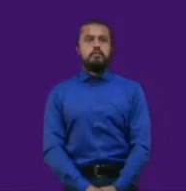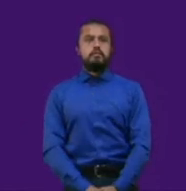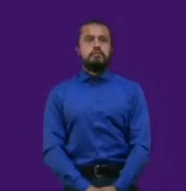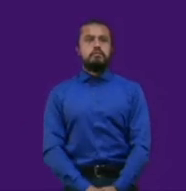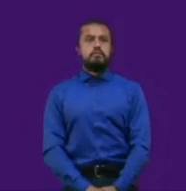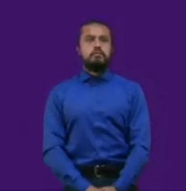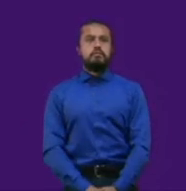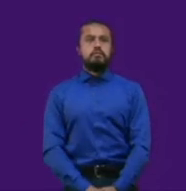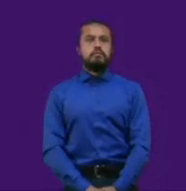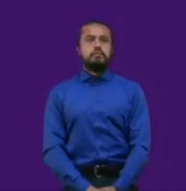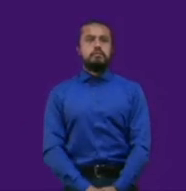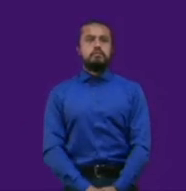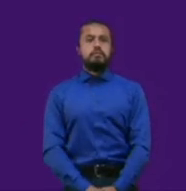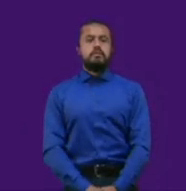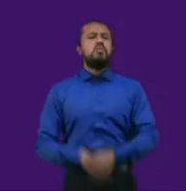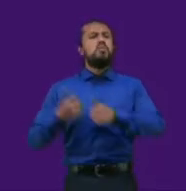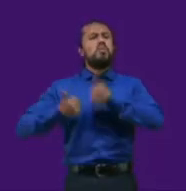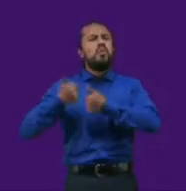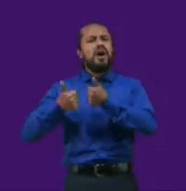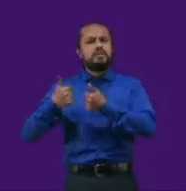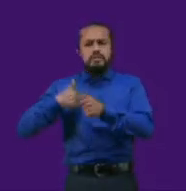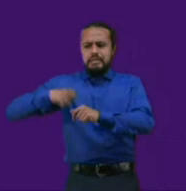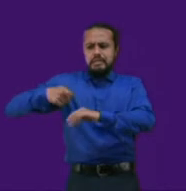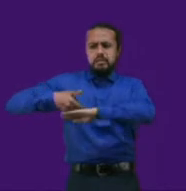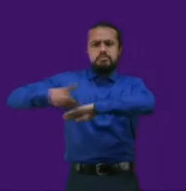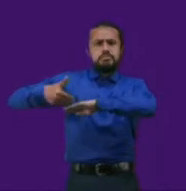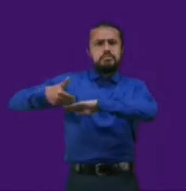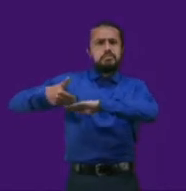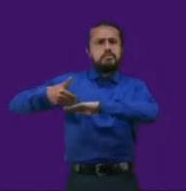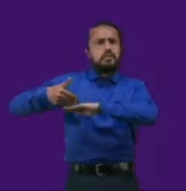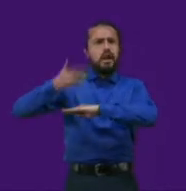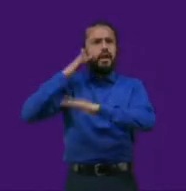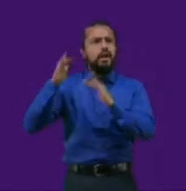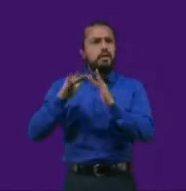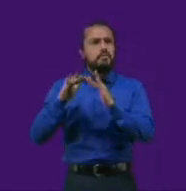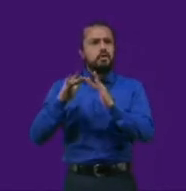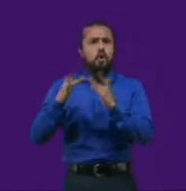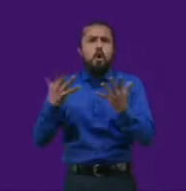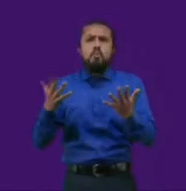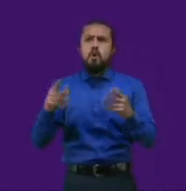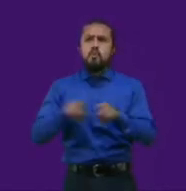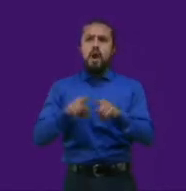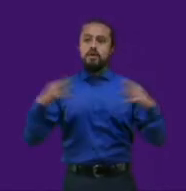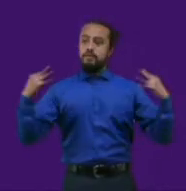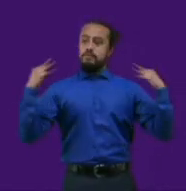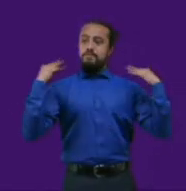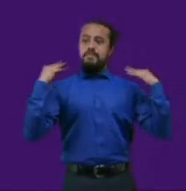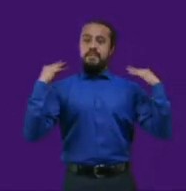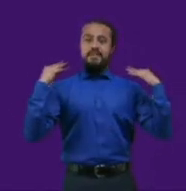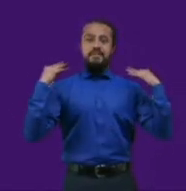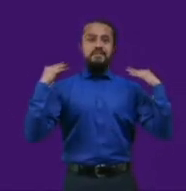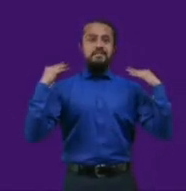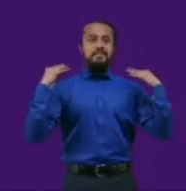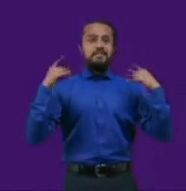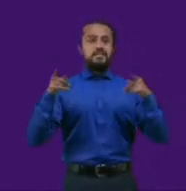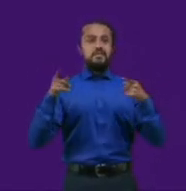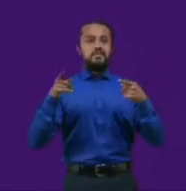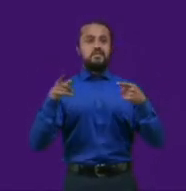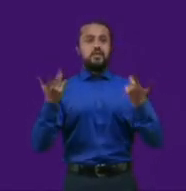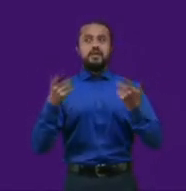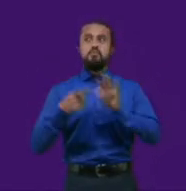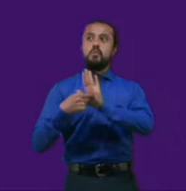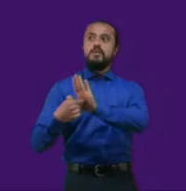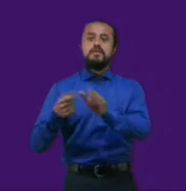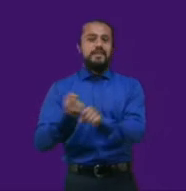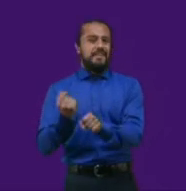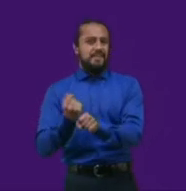fintech, ¿qué requisitos tiene uno que cumplir para ser fintech? ¿Cómo hago para que me vean como una fintech? Porque eso está muy sexy en el mercado, sí, claro. Así fue